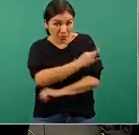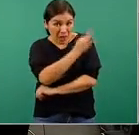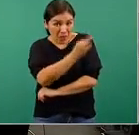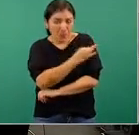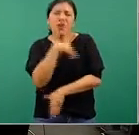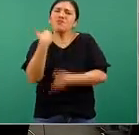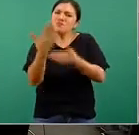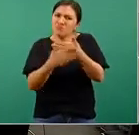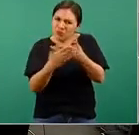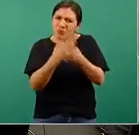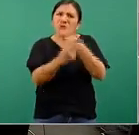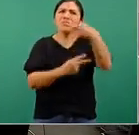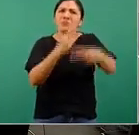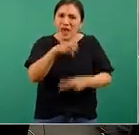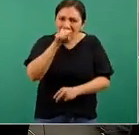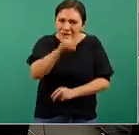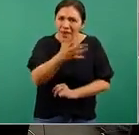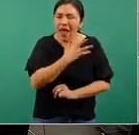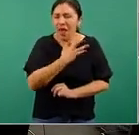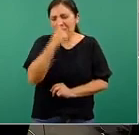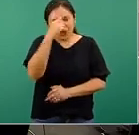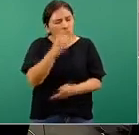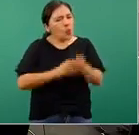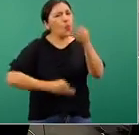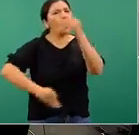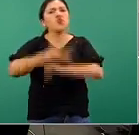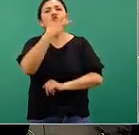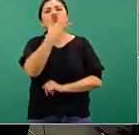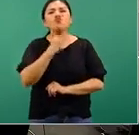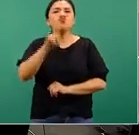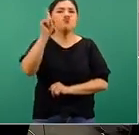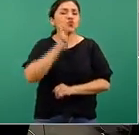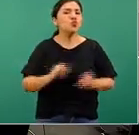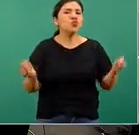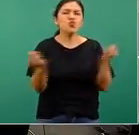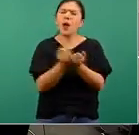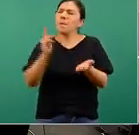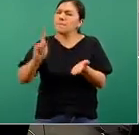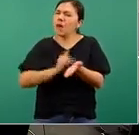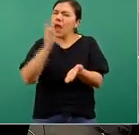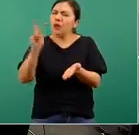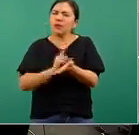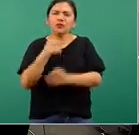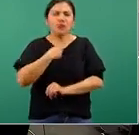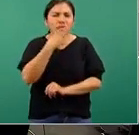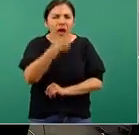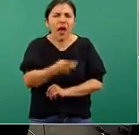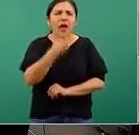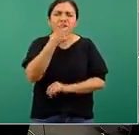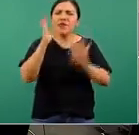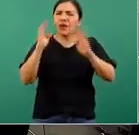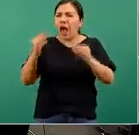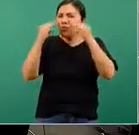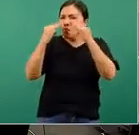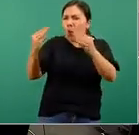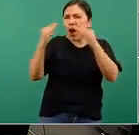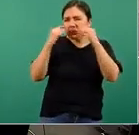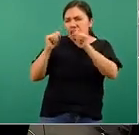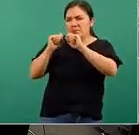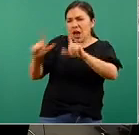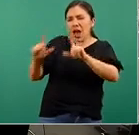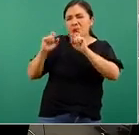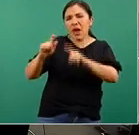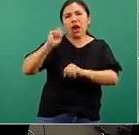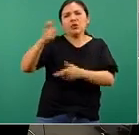llegará. Hay vacunas para todas y todos, como ya lo hemos comentado múltiples veces, y mostrado con los datos de lo que se